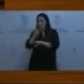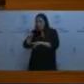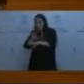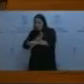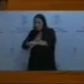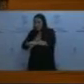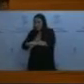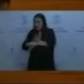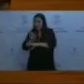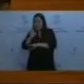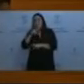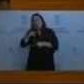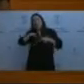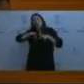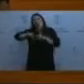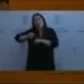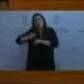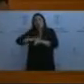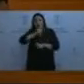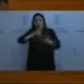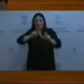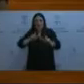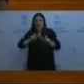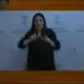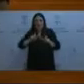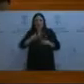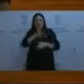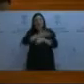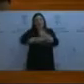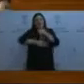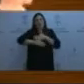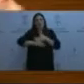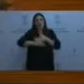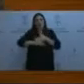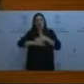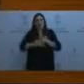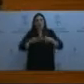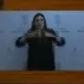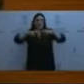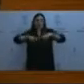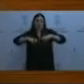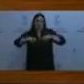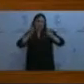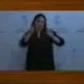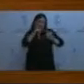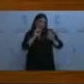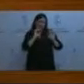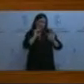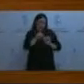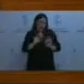Socialista están muy ocupados para recibir a las personas con discapacidad, maestros en este caso.